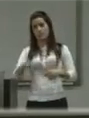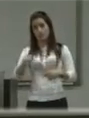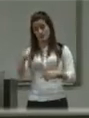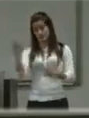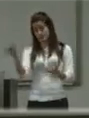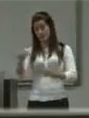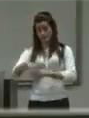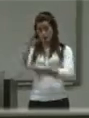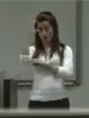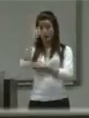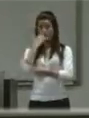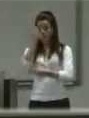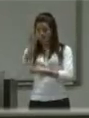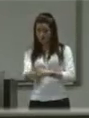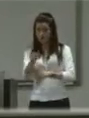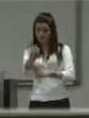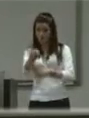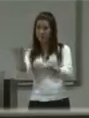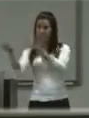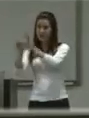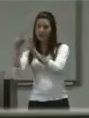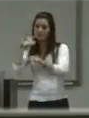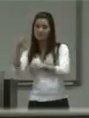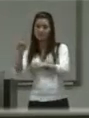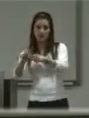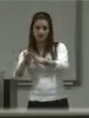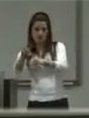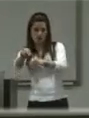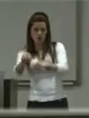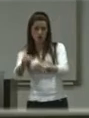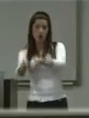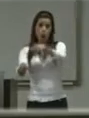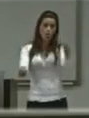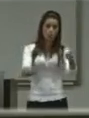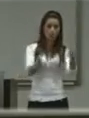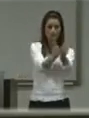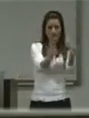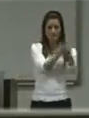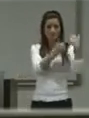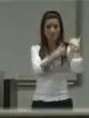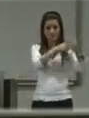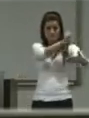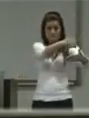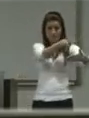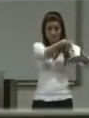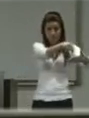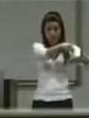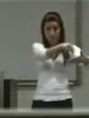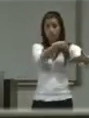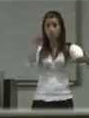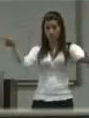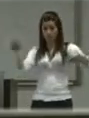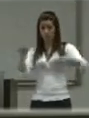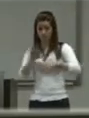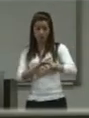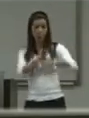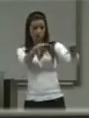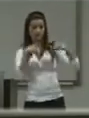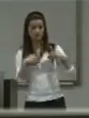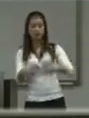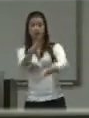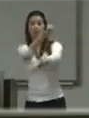Colombia Si una persona está bajo interdicción y firma el consentimiento informado su Guarda esa decisión se considera consentida lo